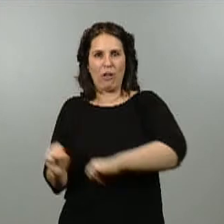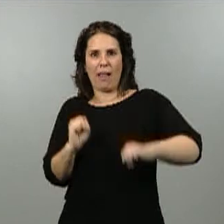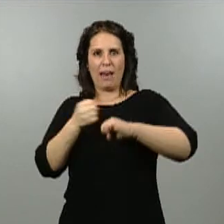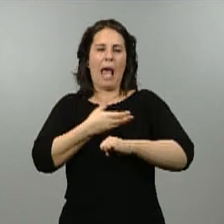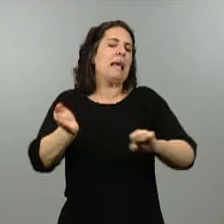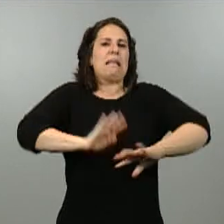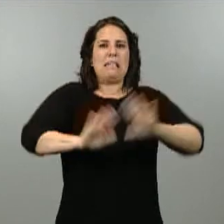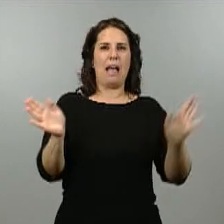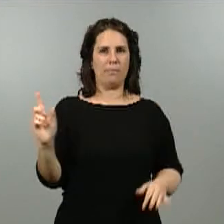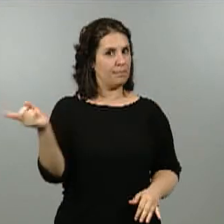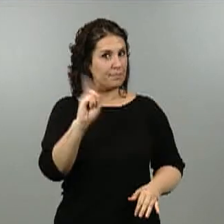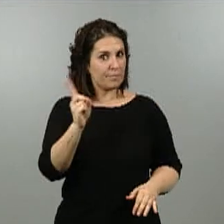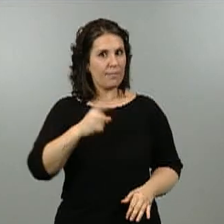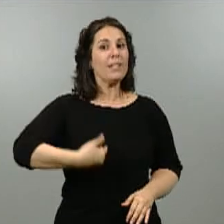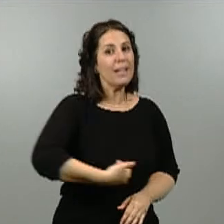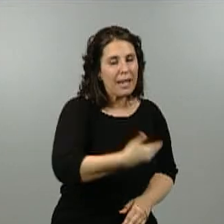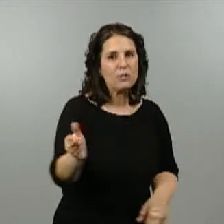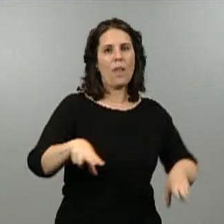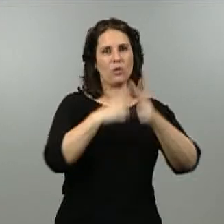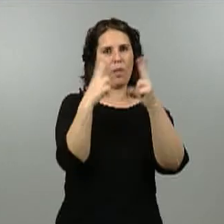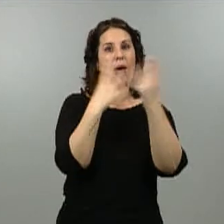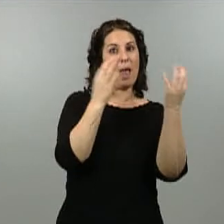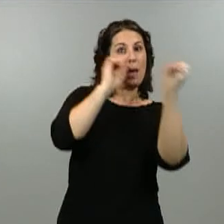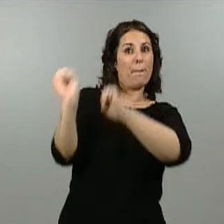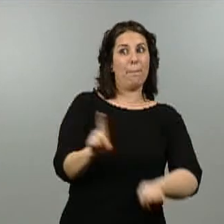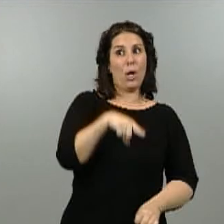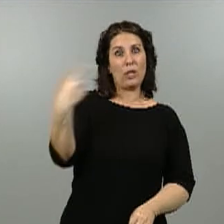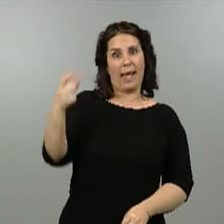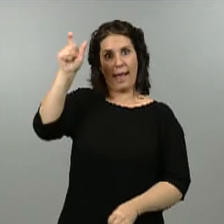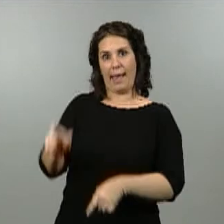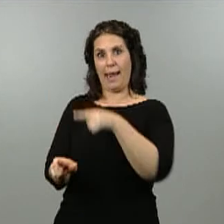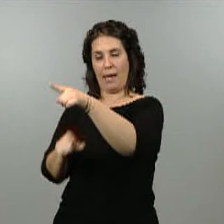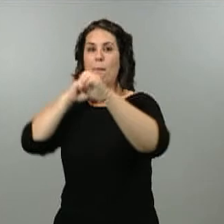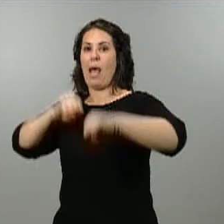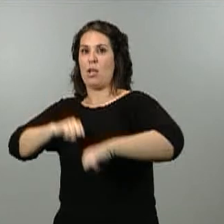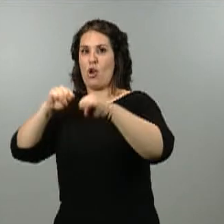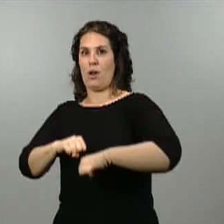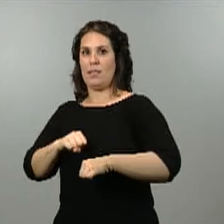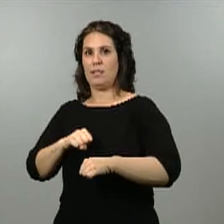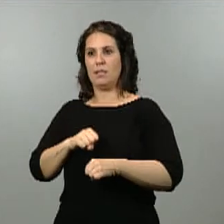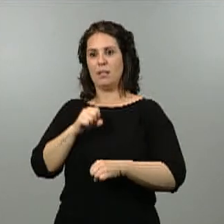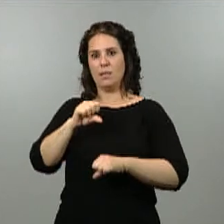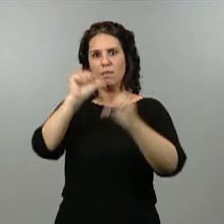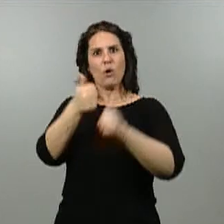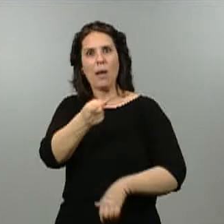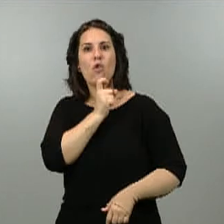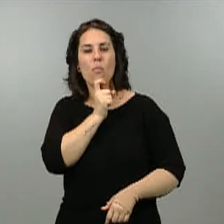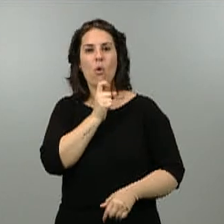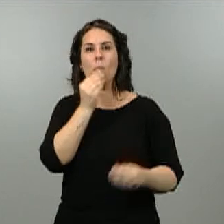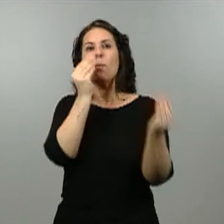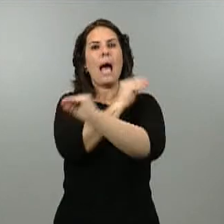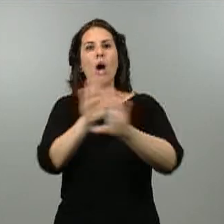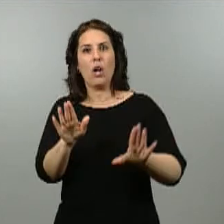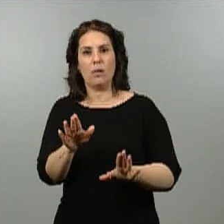que protegerles. Y la mejor manera de protegerles es aplicándonos nosotros, aplicando correctamente las medidas de prevención que todos